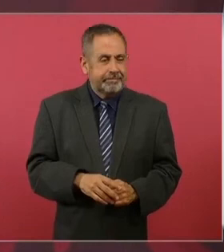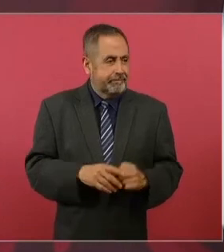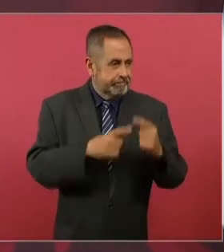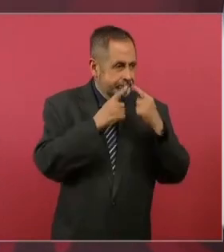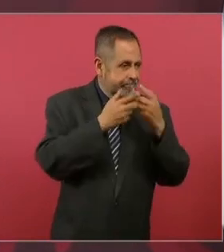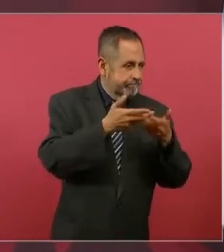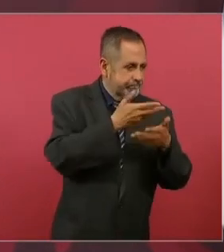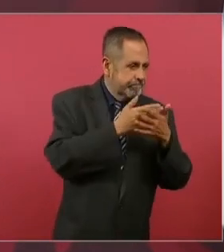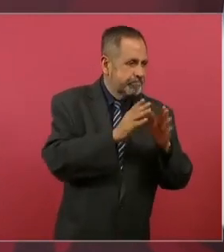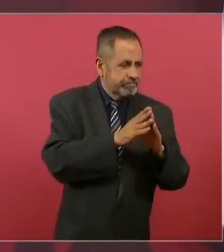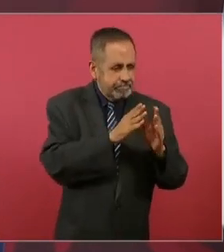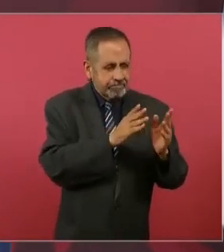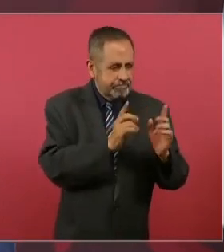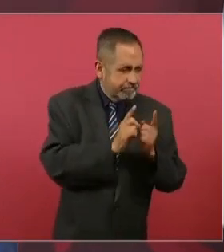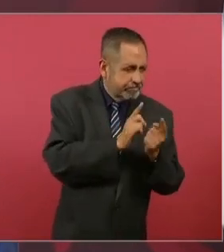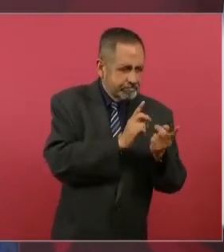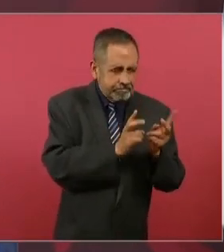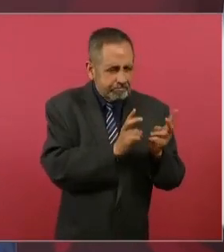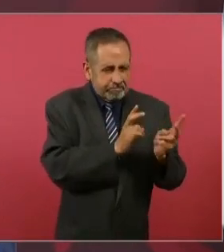interactúan, ¿no?,